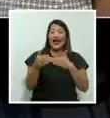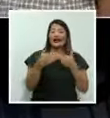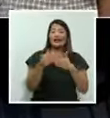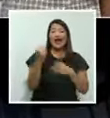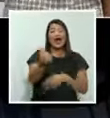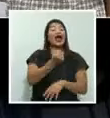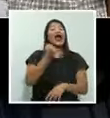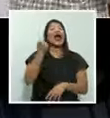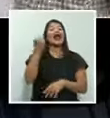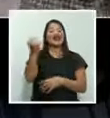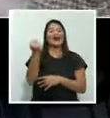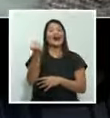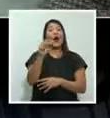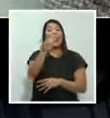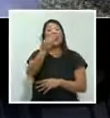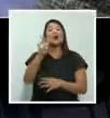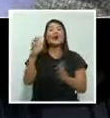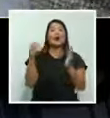bien, se lleva